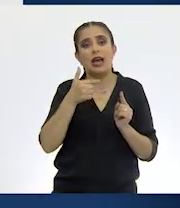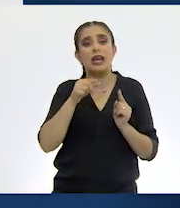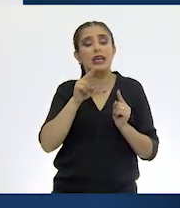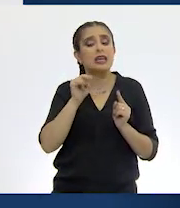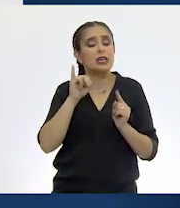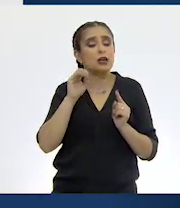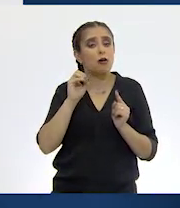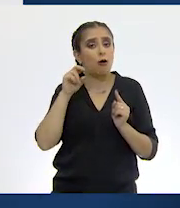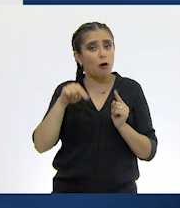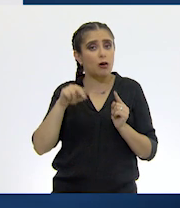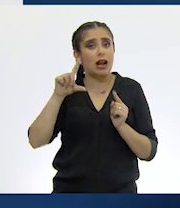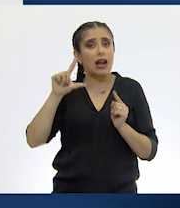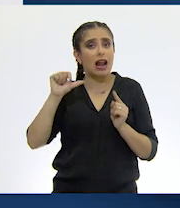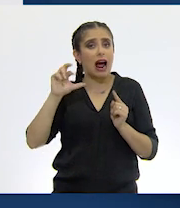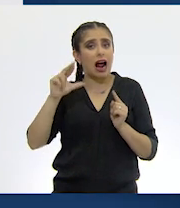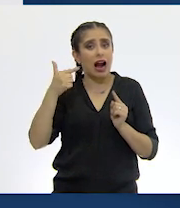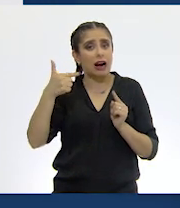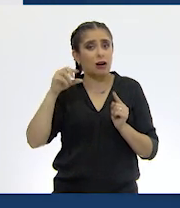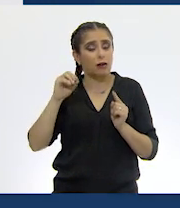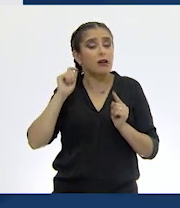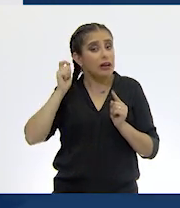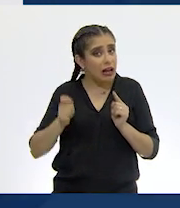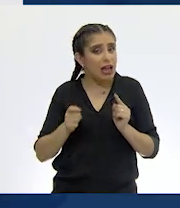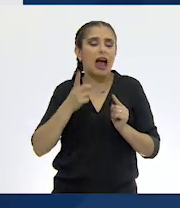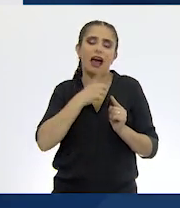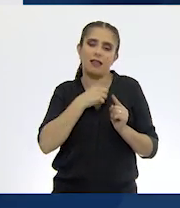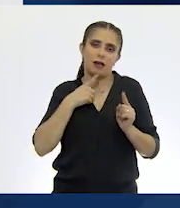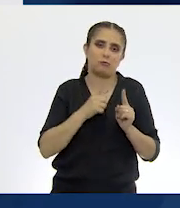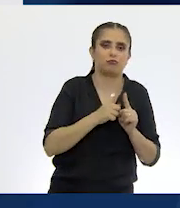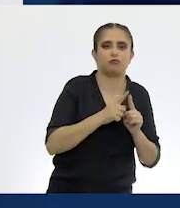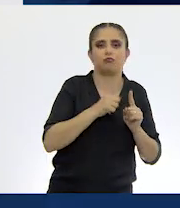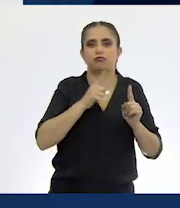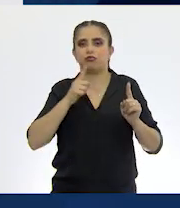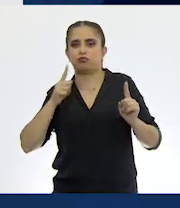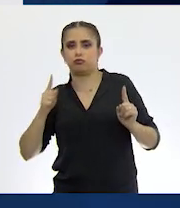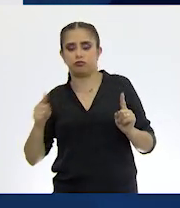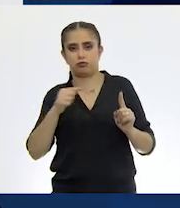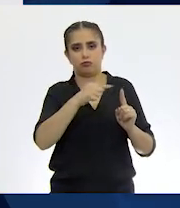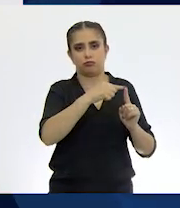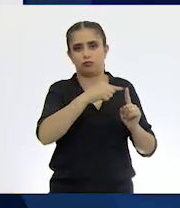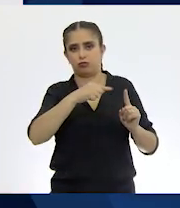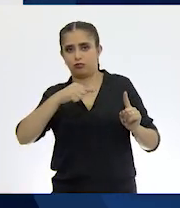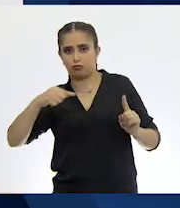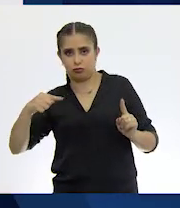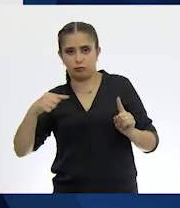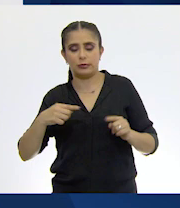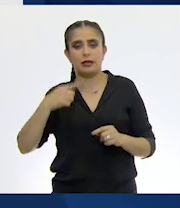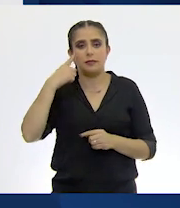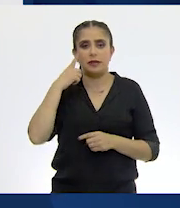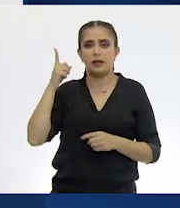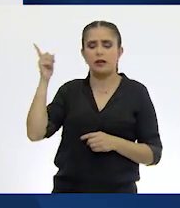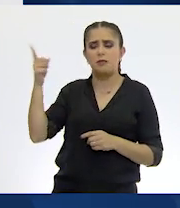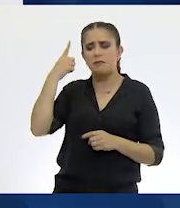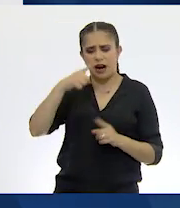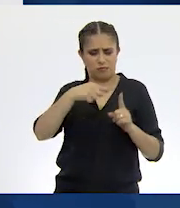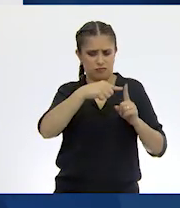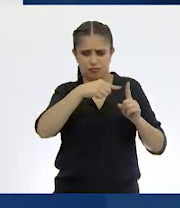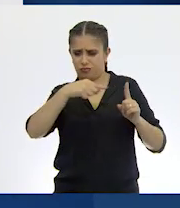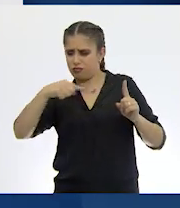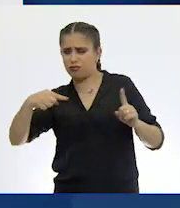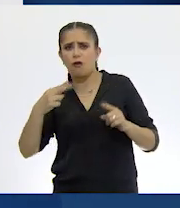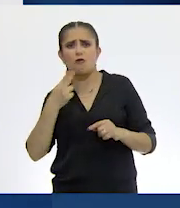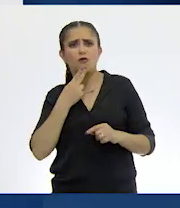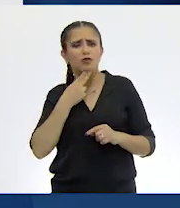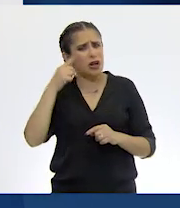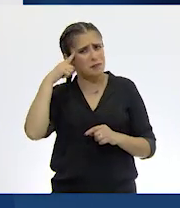largo es porque es un signo ortográfico que se utiliza en los siguientes casos. Y en el número 2, ahí nos dice para qué. ¿Nos ayudas a leerlo, María,